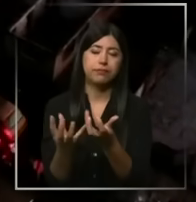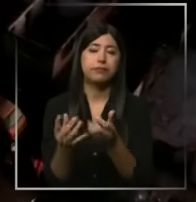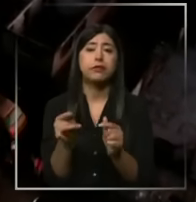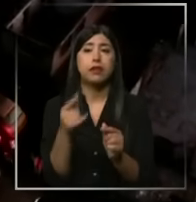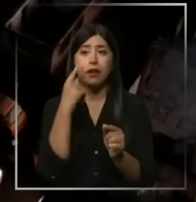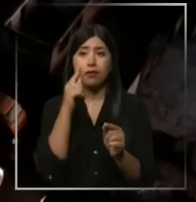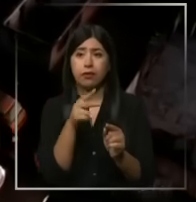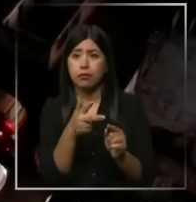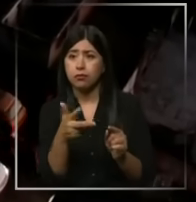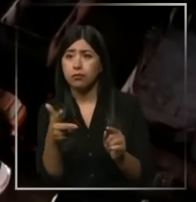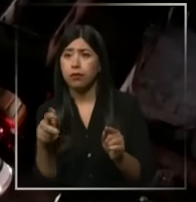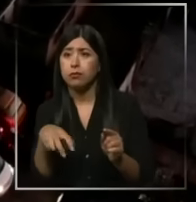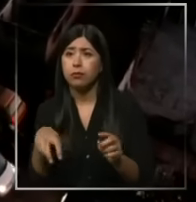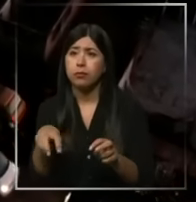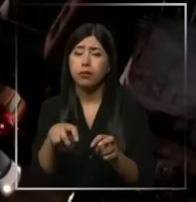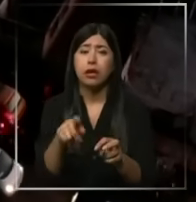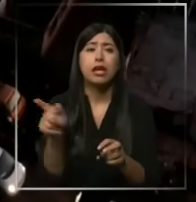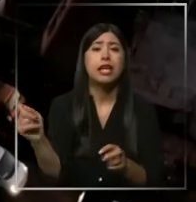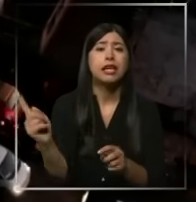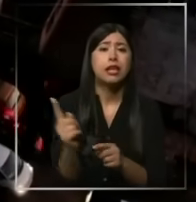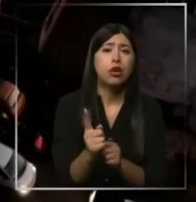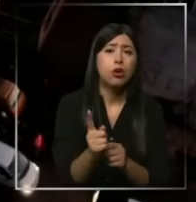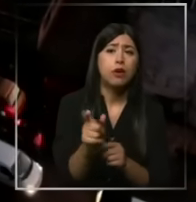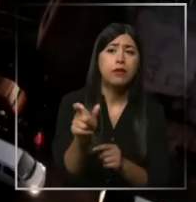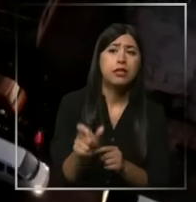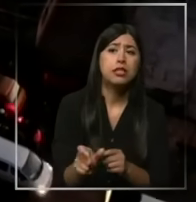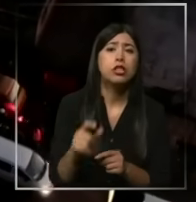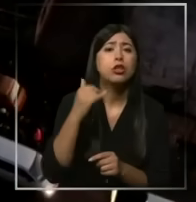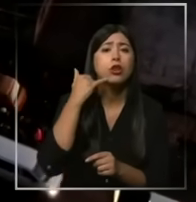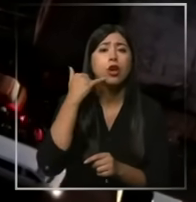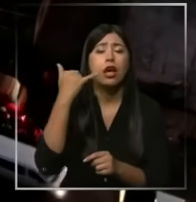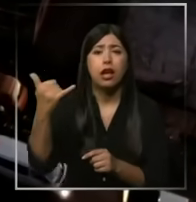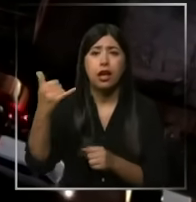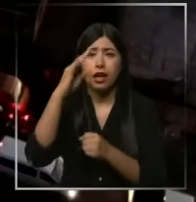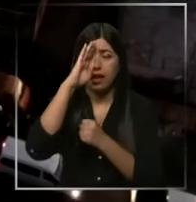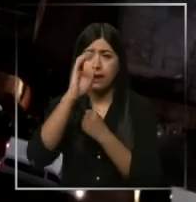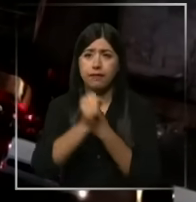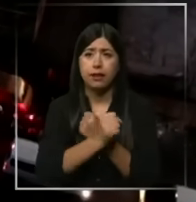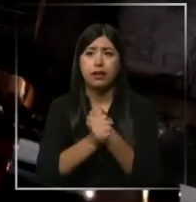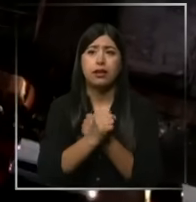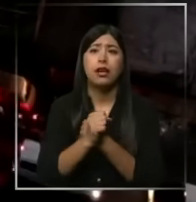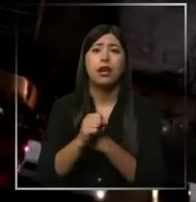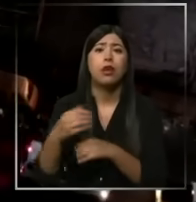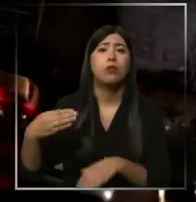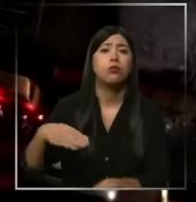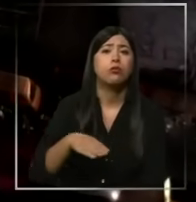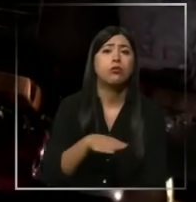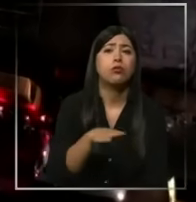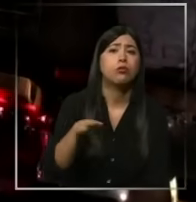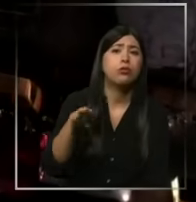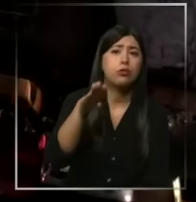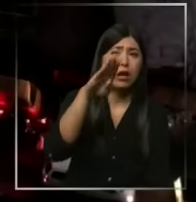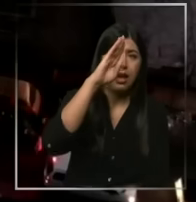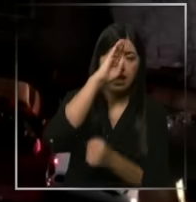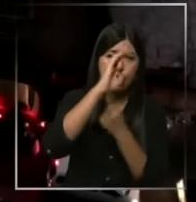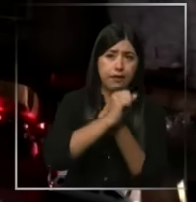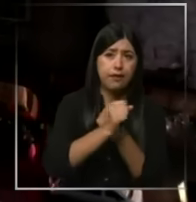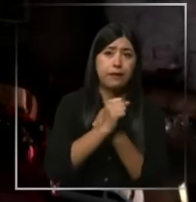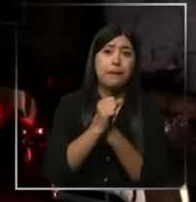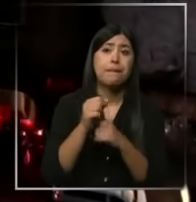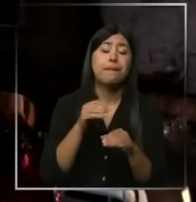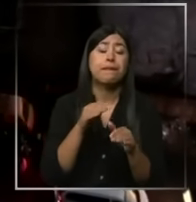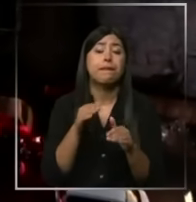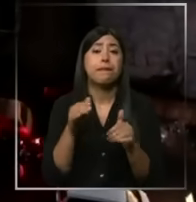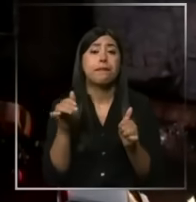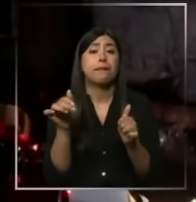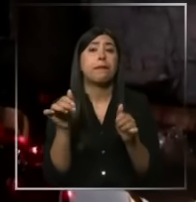está ocurriendo. Acá llegó un vecino, llamó a carabineros, va subiendo carabineros por esta calle y vamos a aproximarnos